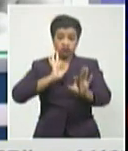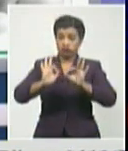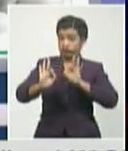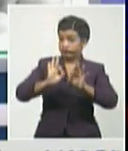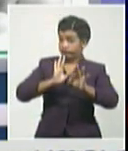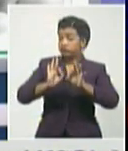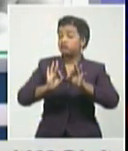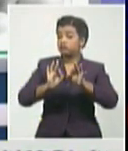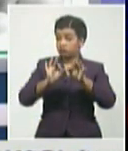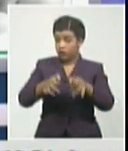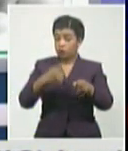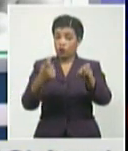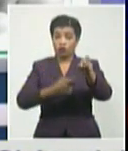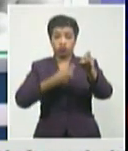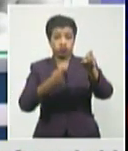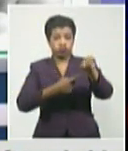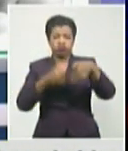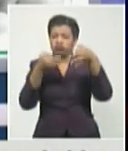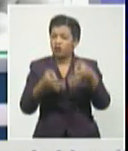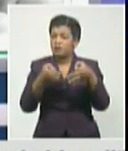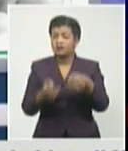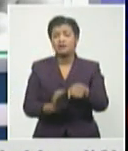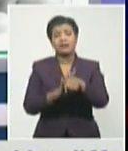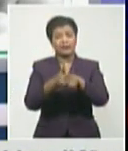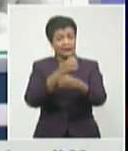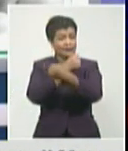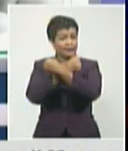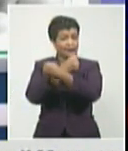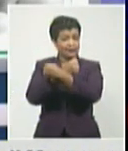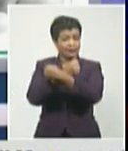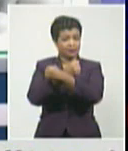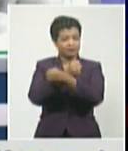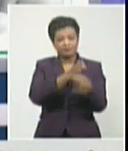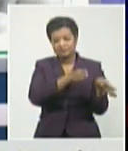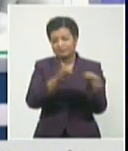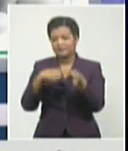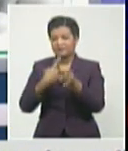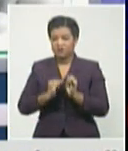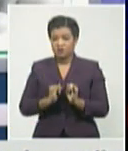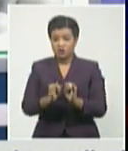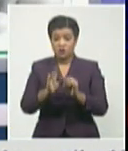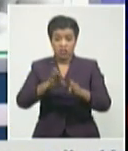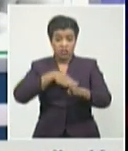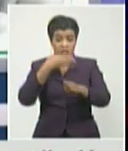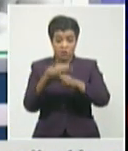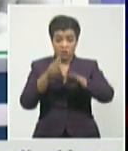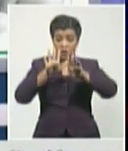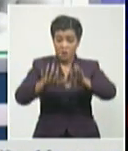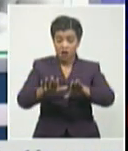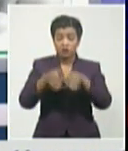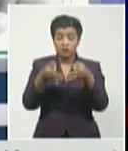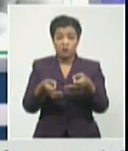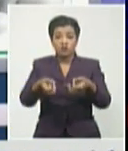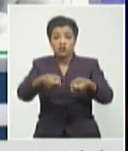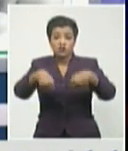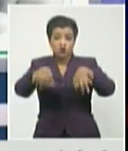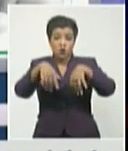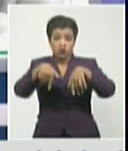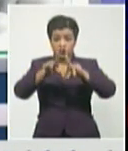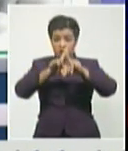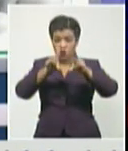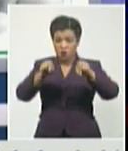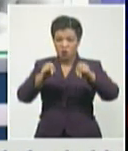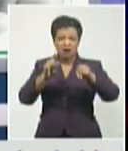enfrentando siempre lakovic 19 decíamos que después de analizar la situación nacional vamos a conocer qué